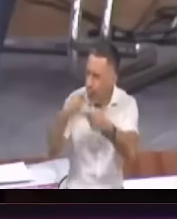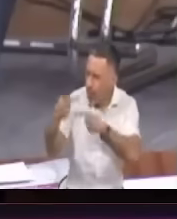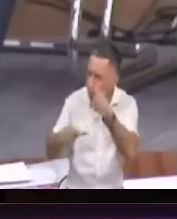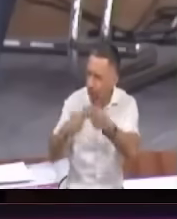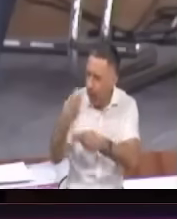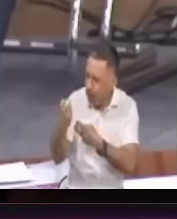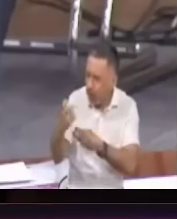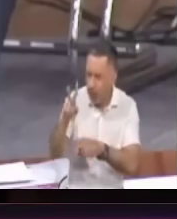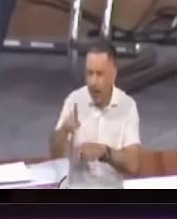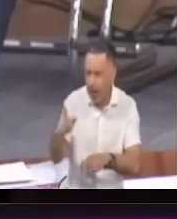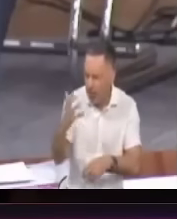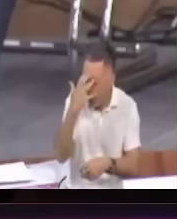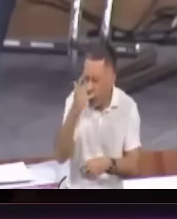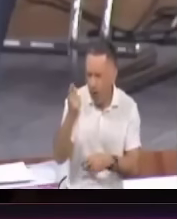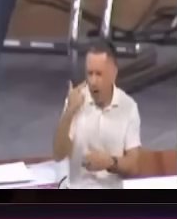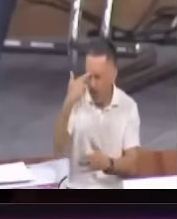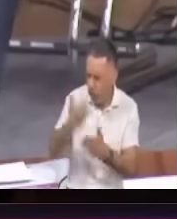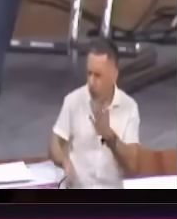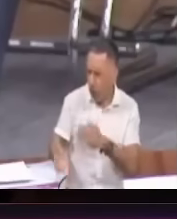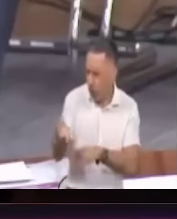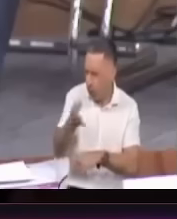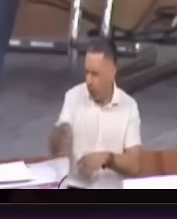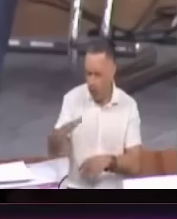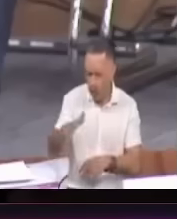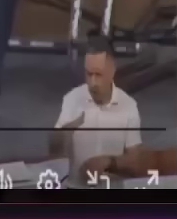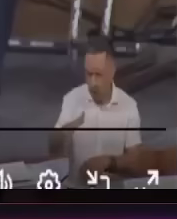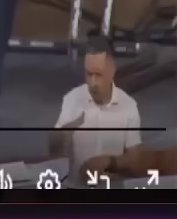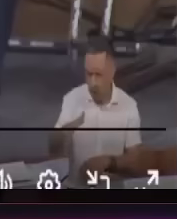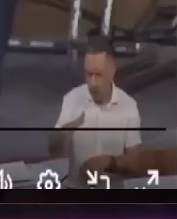es aberrante y es grosero, es una ofensa para el país.